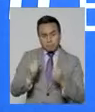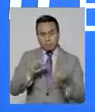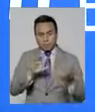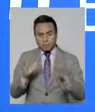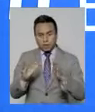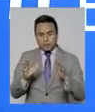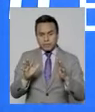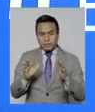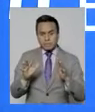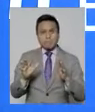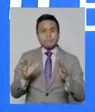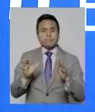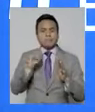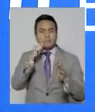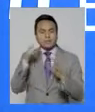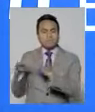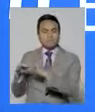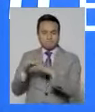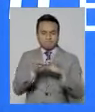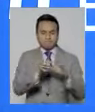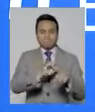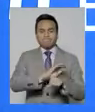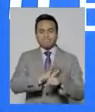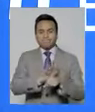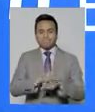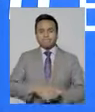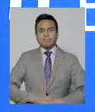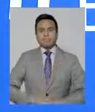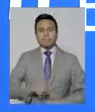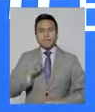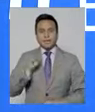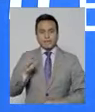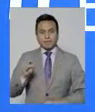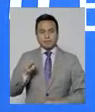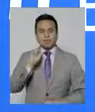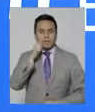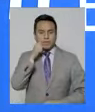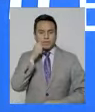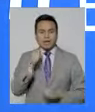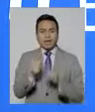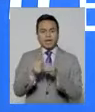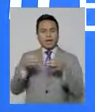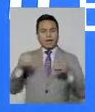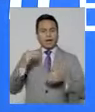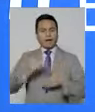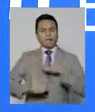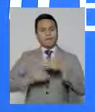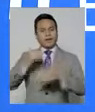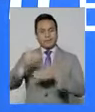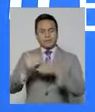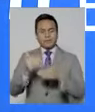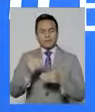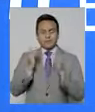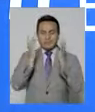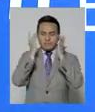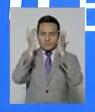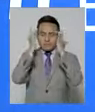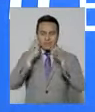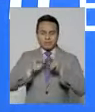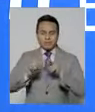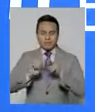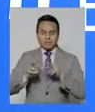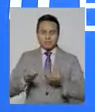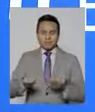haber sido debidas a COVID-19. Esto va a ser un enorme avance, estamos muy contentos de poder